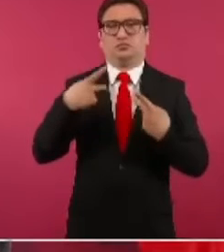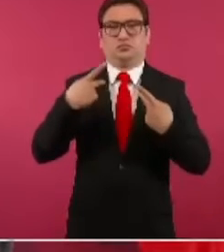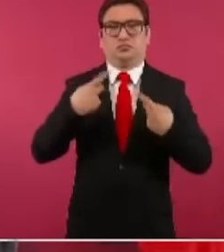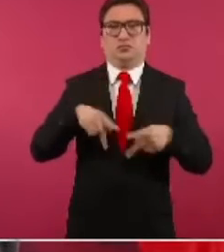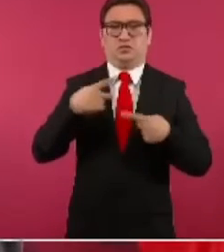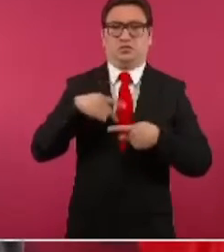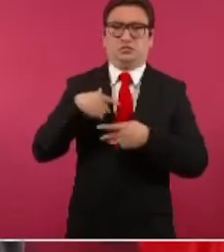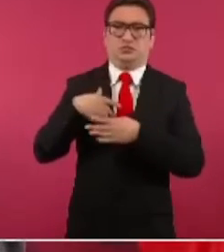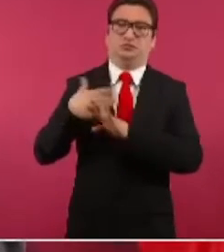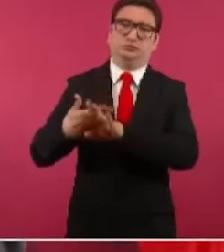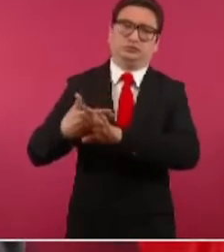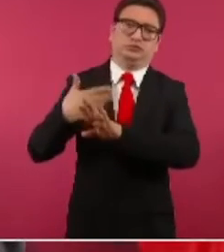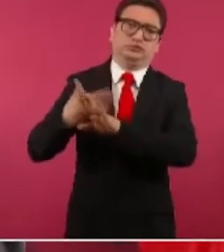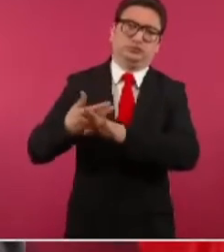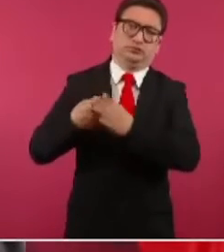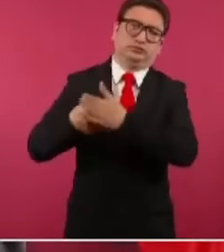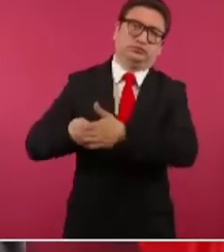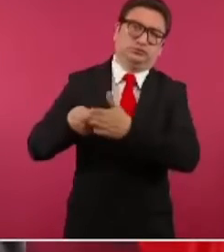hostigando.